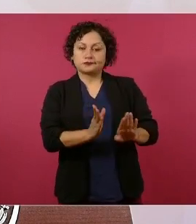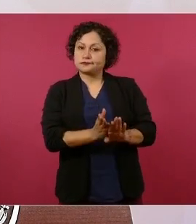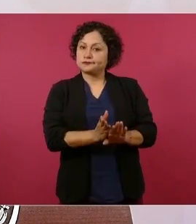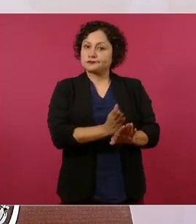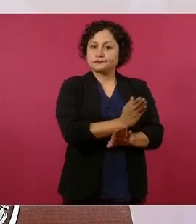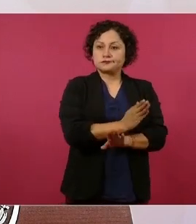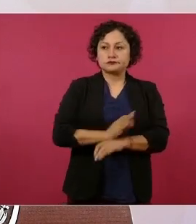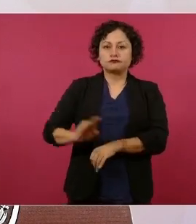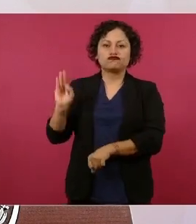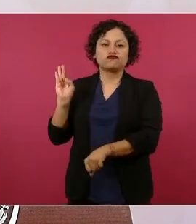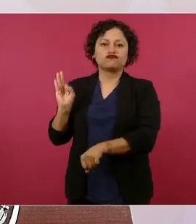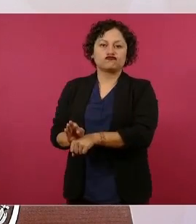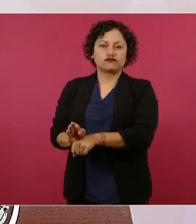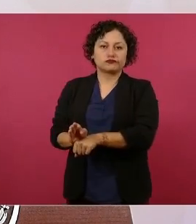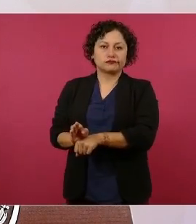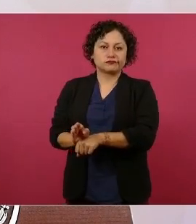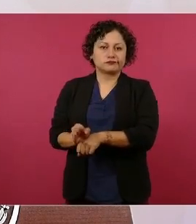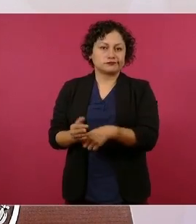empresas particulares.